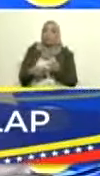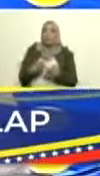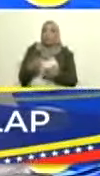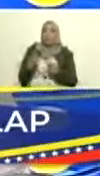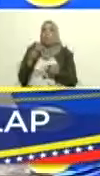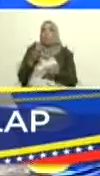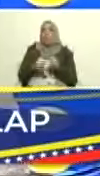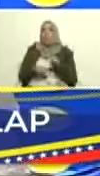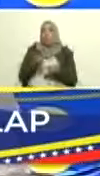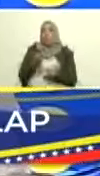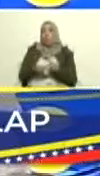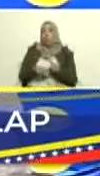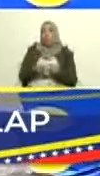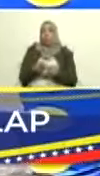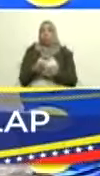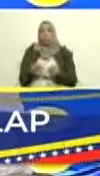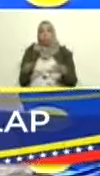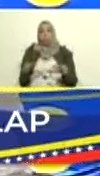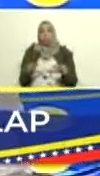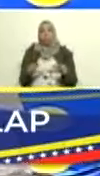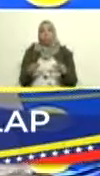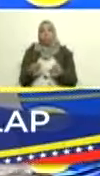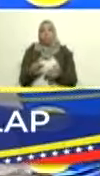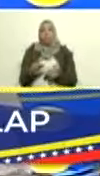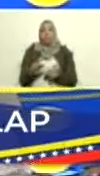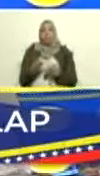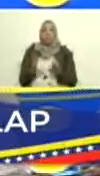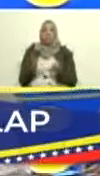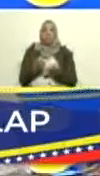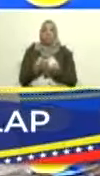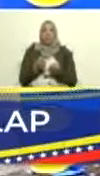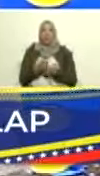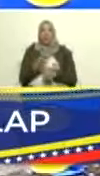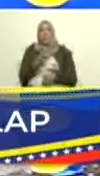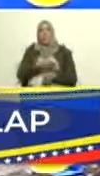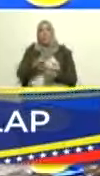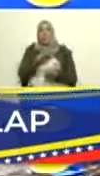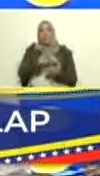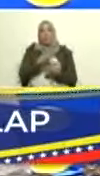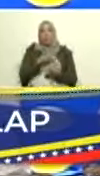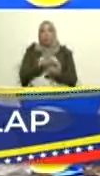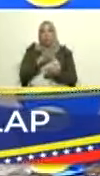que a través de Agricultura Urbana estamos lanzando desde la Gran Misión